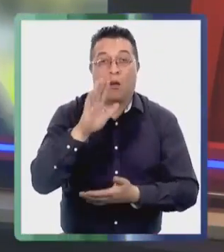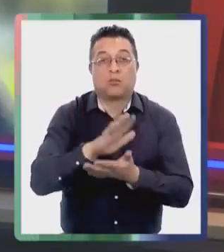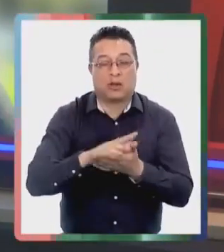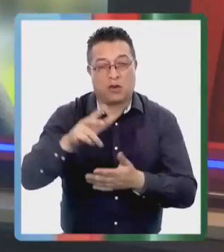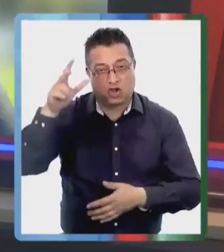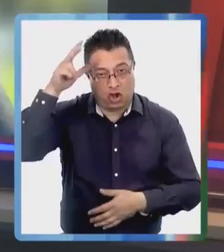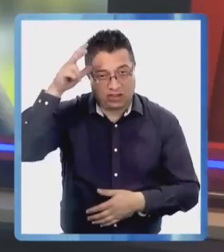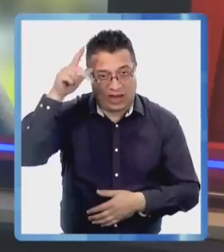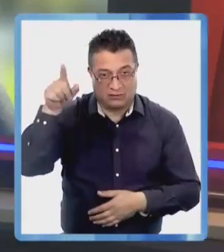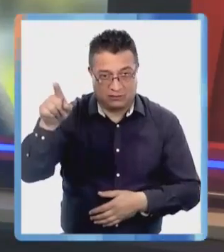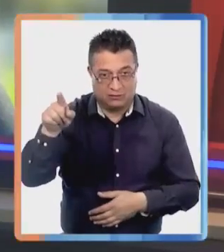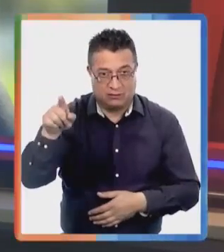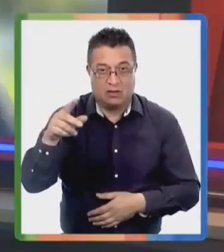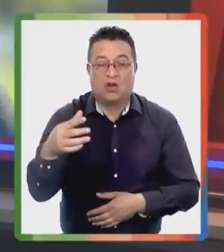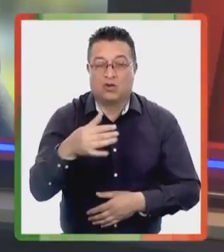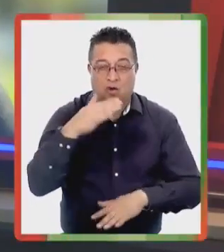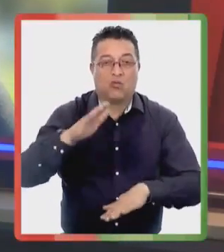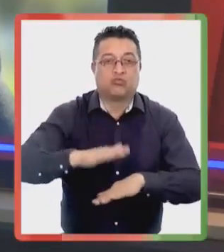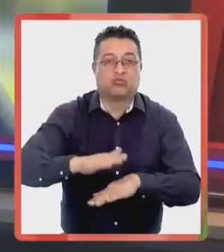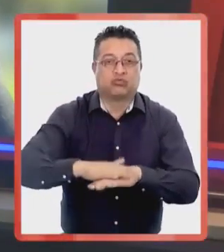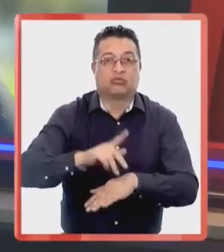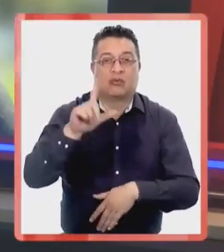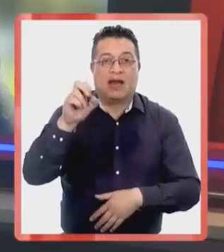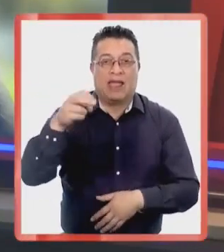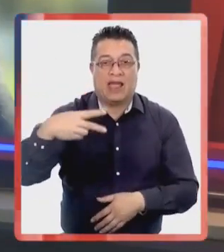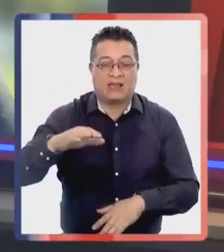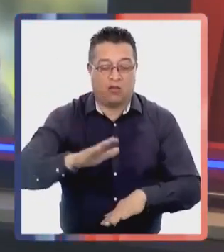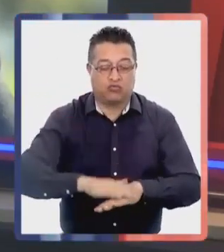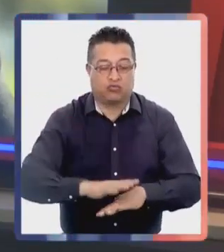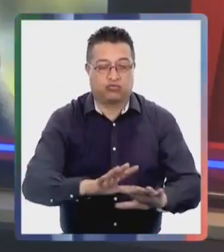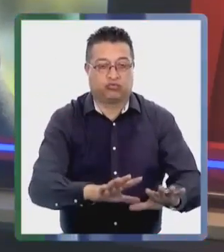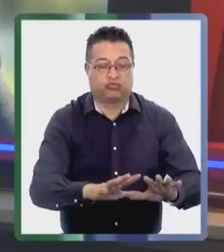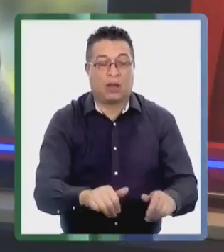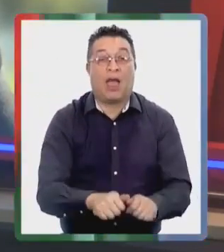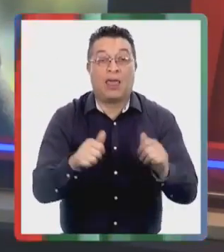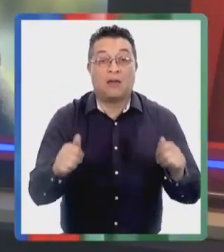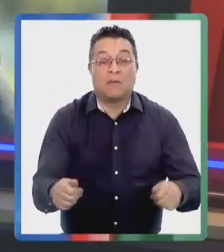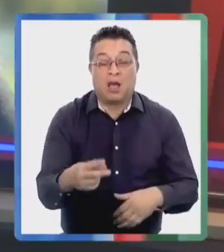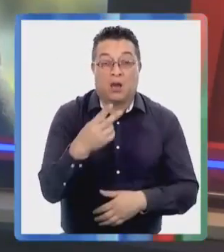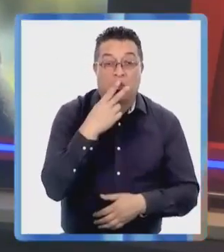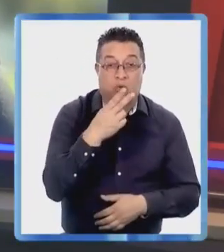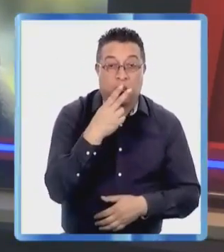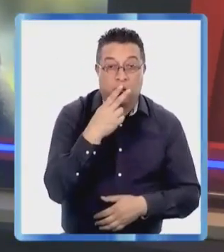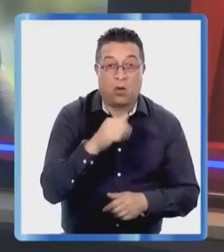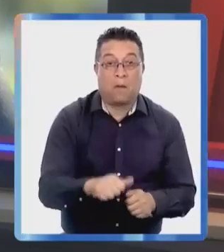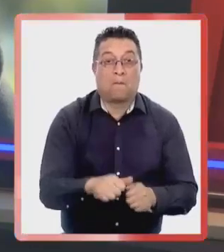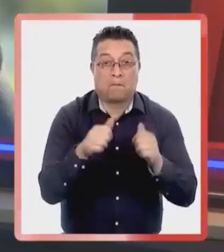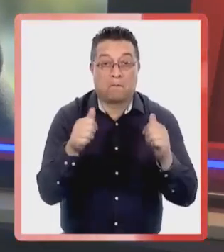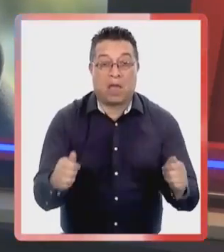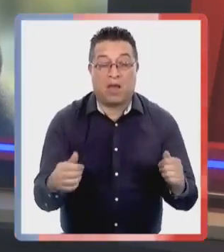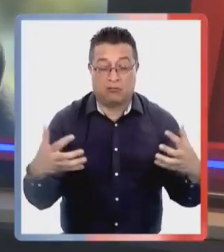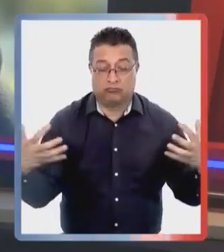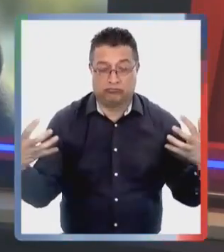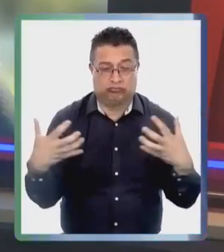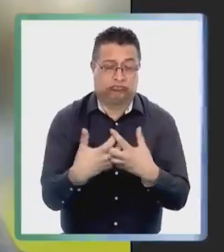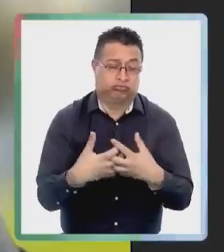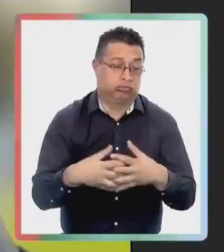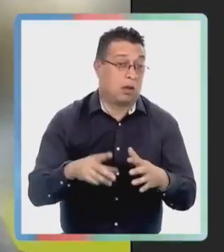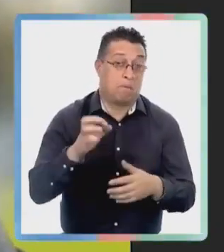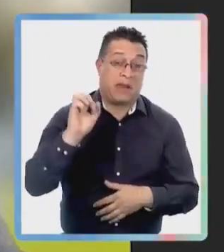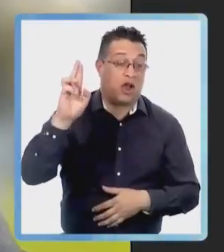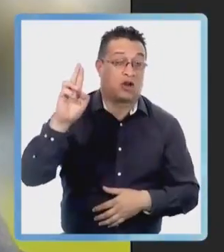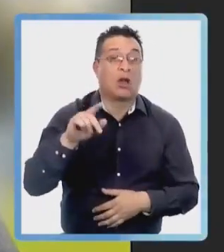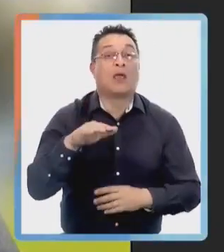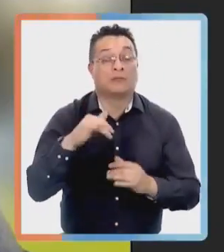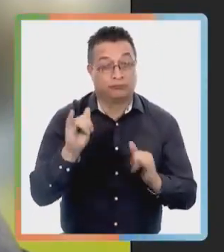ejemplo, Coyhaique, ¿verdad? Que se calefacciona con leña, por ejemplo, y que además fuma Imagínese ahí, pero la tormenta perfecta. No, es